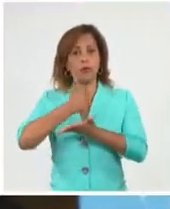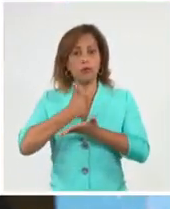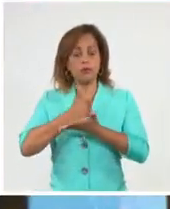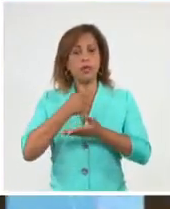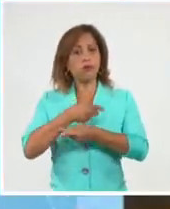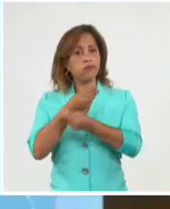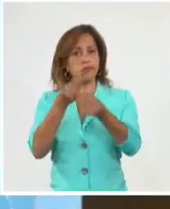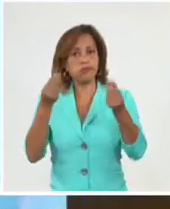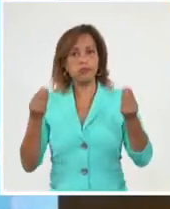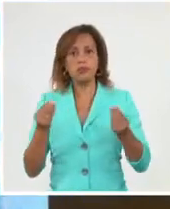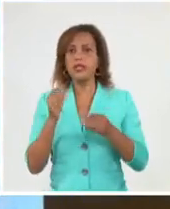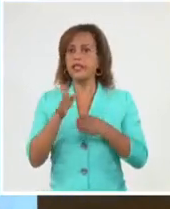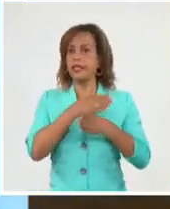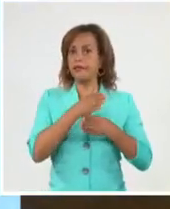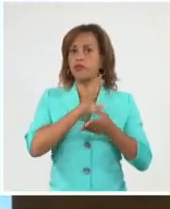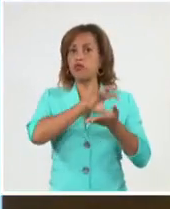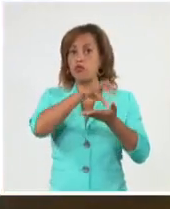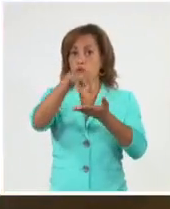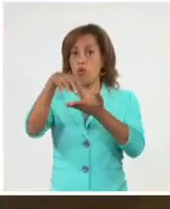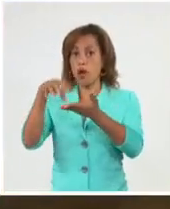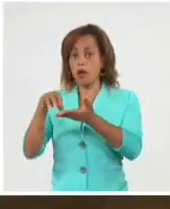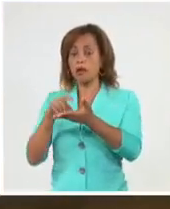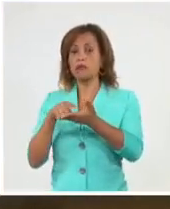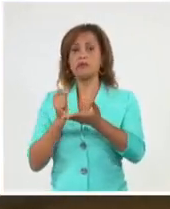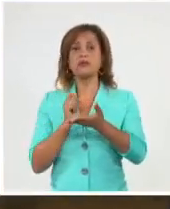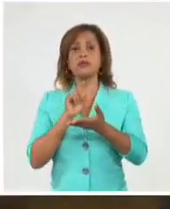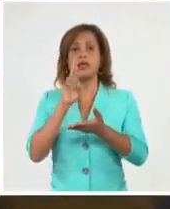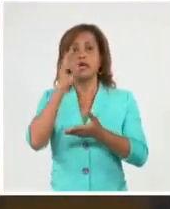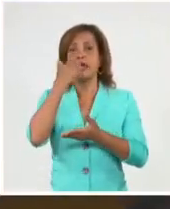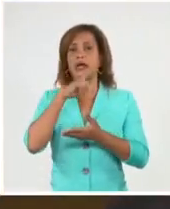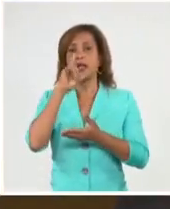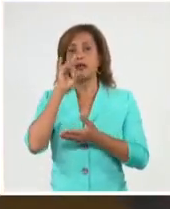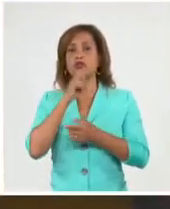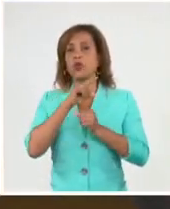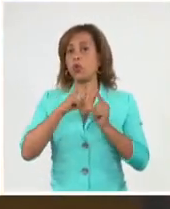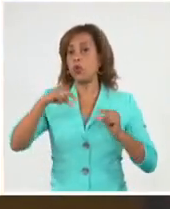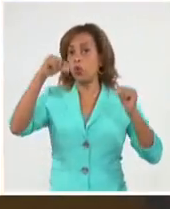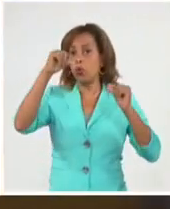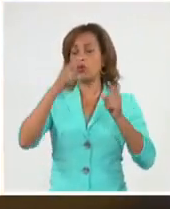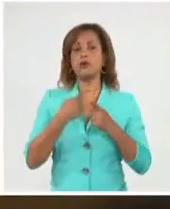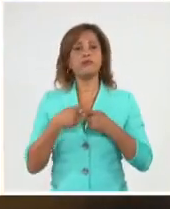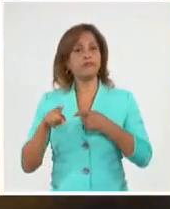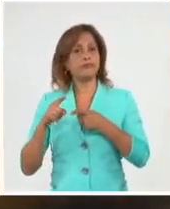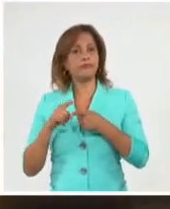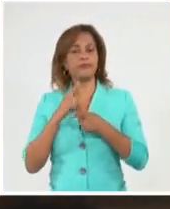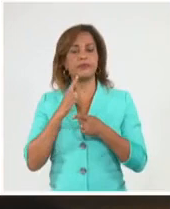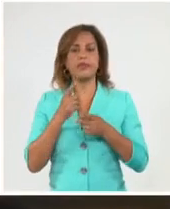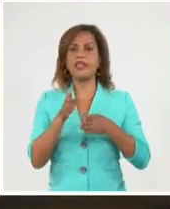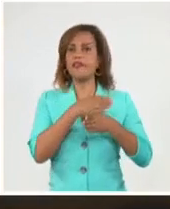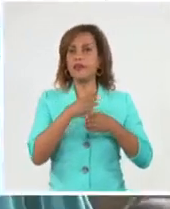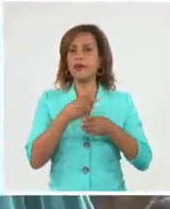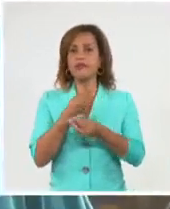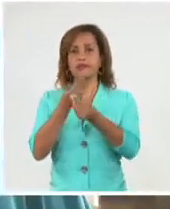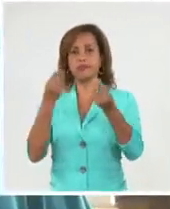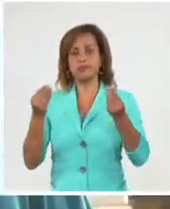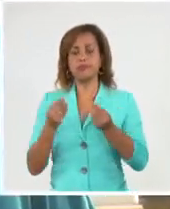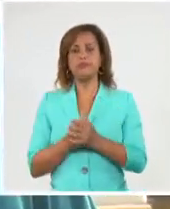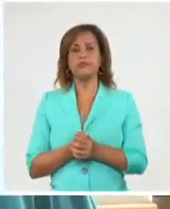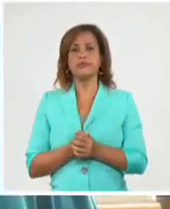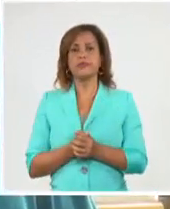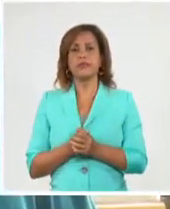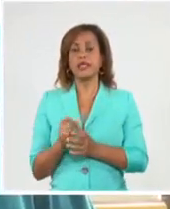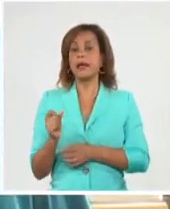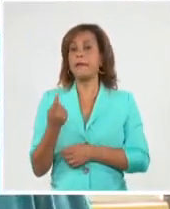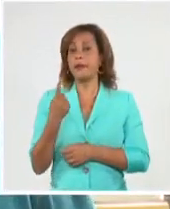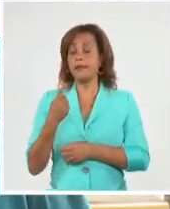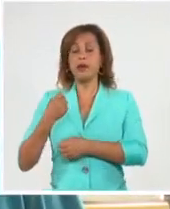de Guau, Pepito Tey, Rancho Luna, se distribuyó la zona de Obuque. Con este contenedor que acaba de entrar, el primero, de